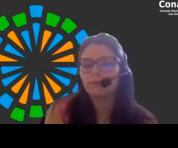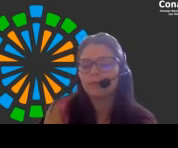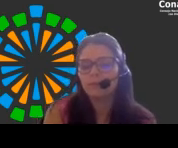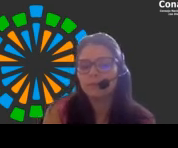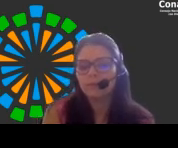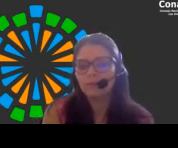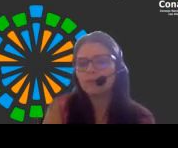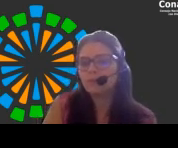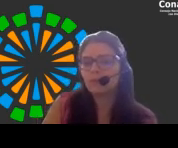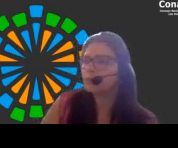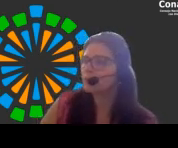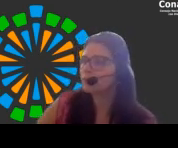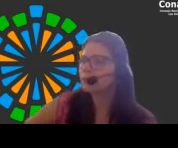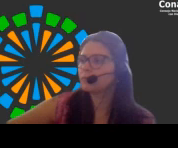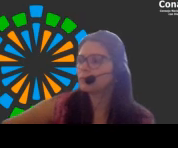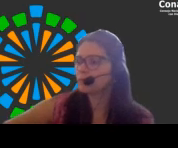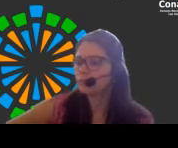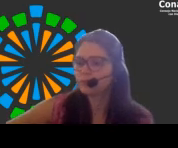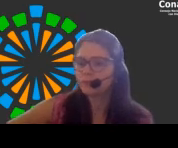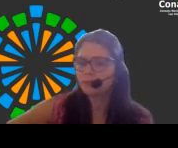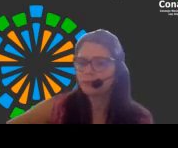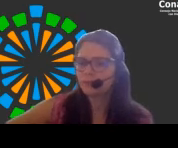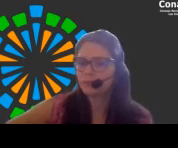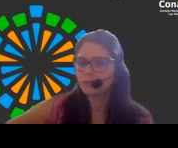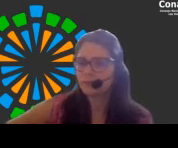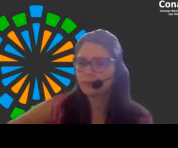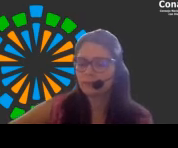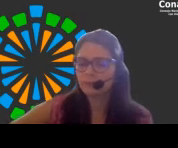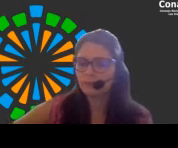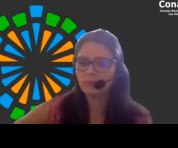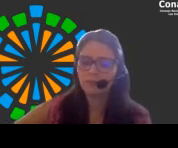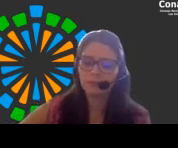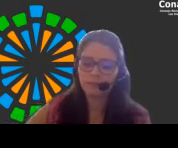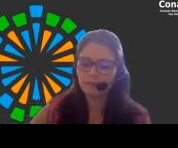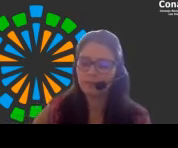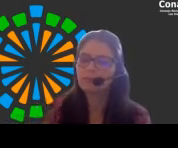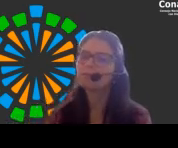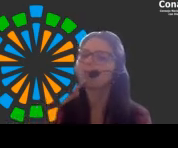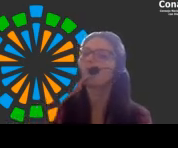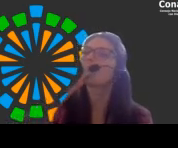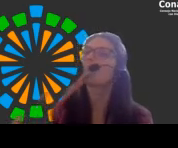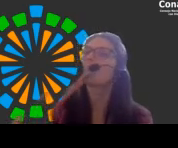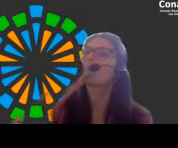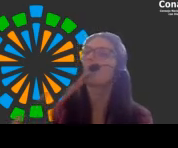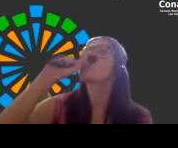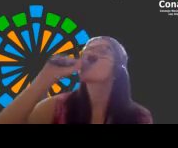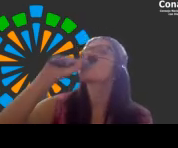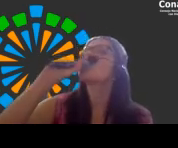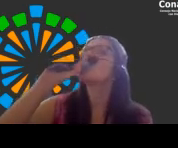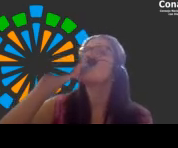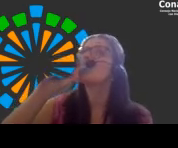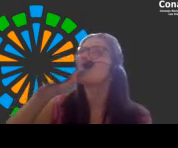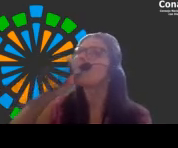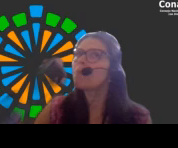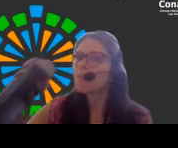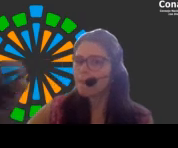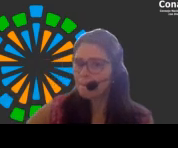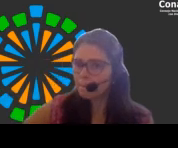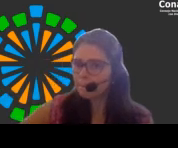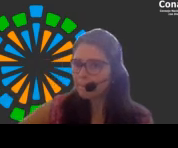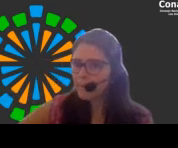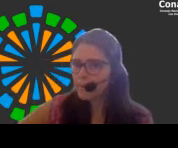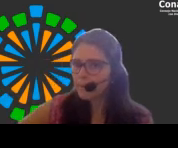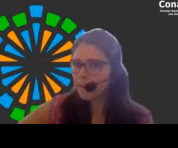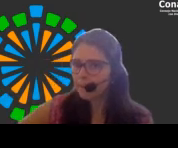excelente nos dicen por acá el conactis otorga algún tipo certificación para las